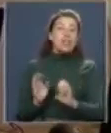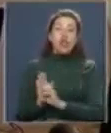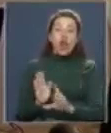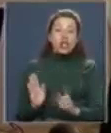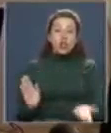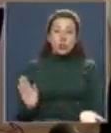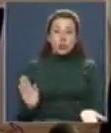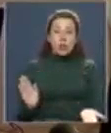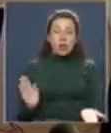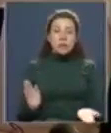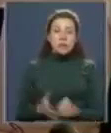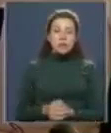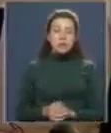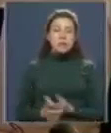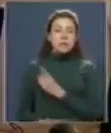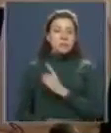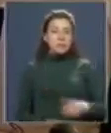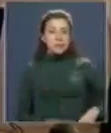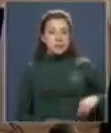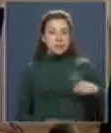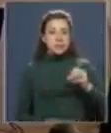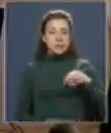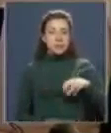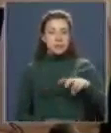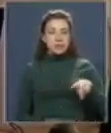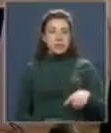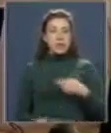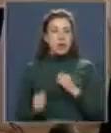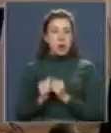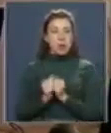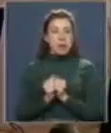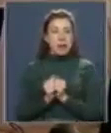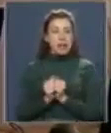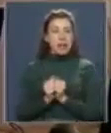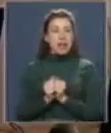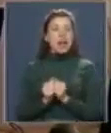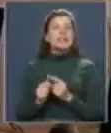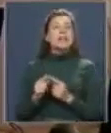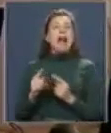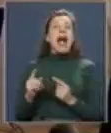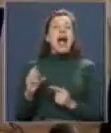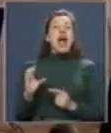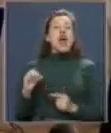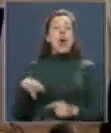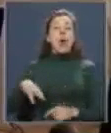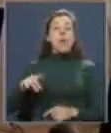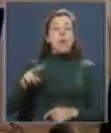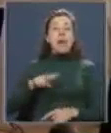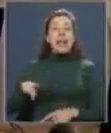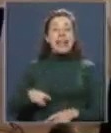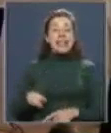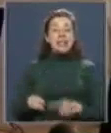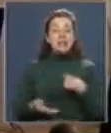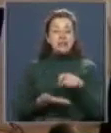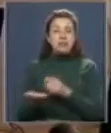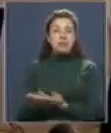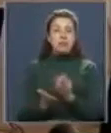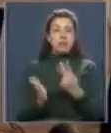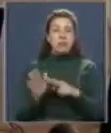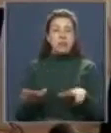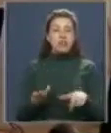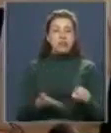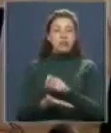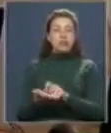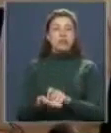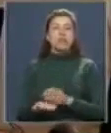inconstitucional. Junto a las diputadas Yomans y mi compañera de partido Comunes Camila Rojas, presentamos durante el 2018 un recurso